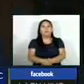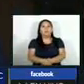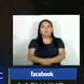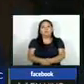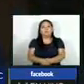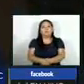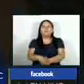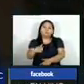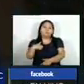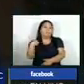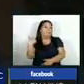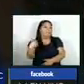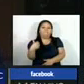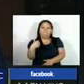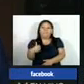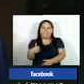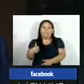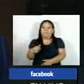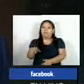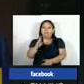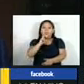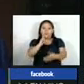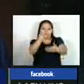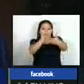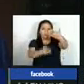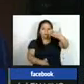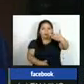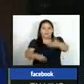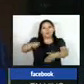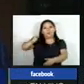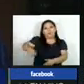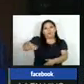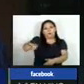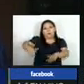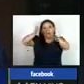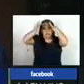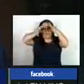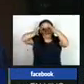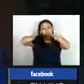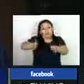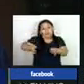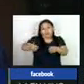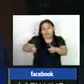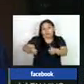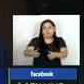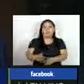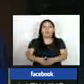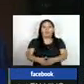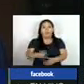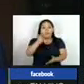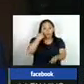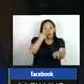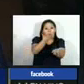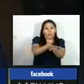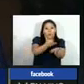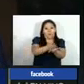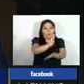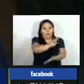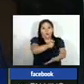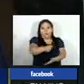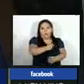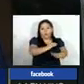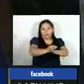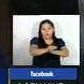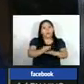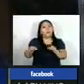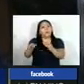Complacido con el fallo y con la forma en que el juez decidió en relación al mismo, tanto la prueba que presentó la defensa como la